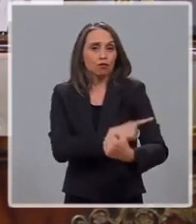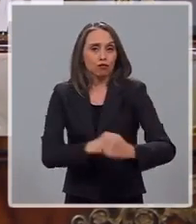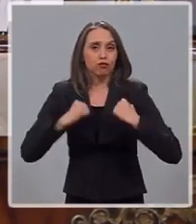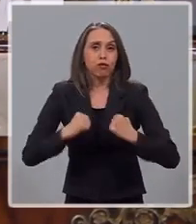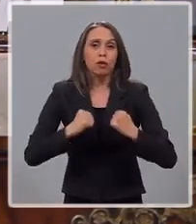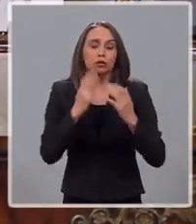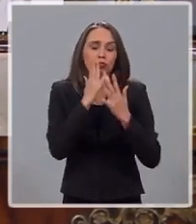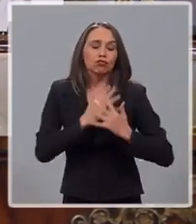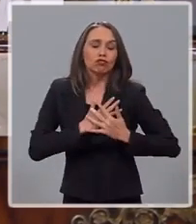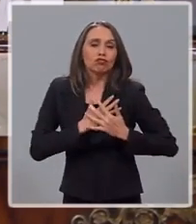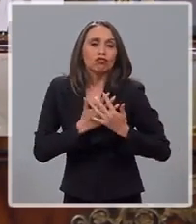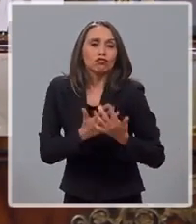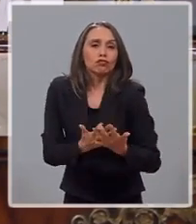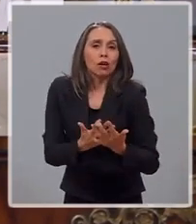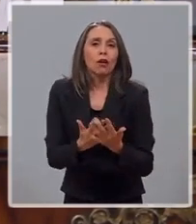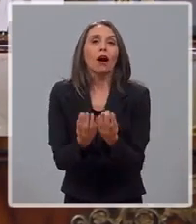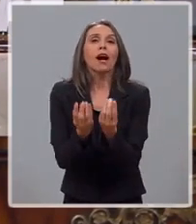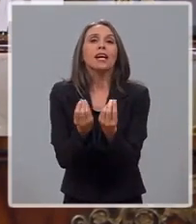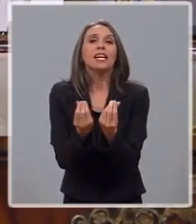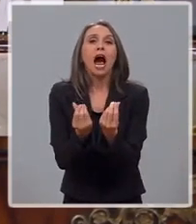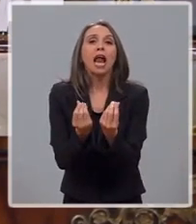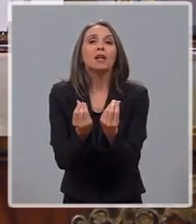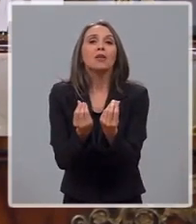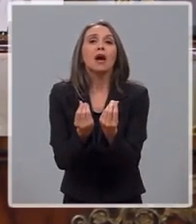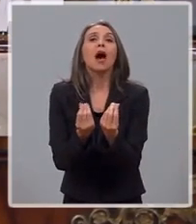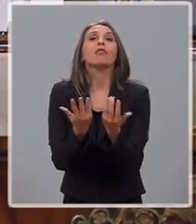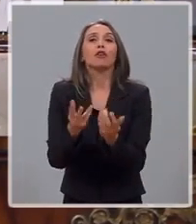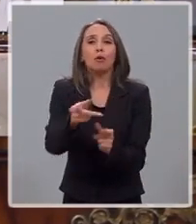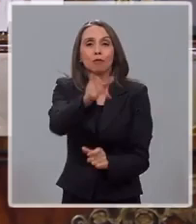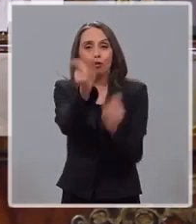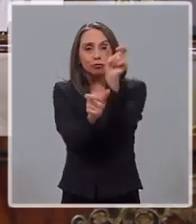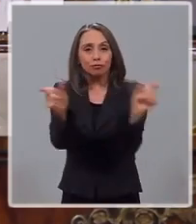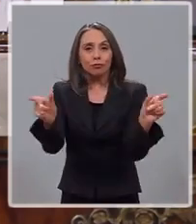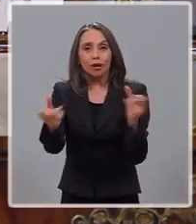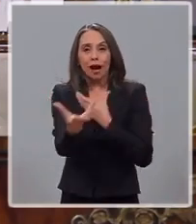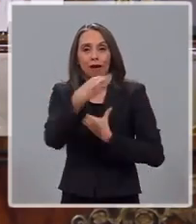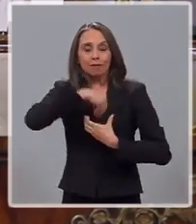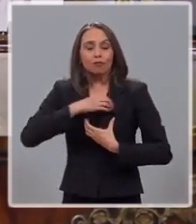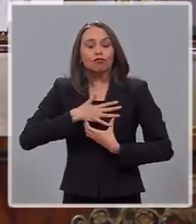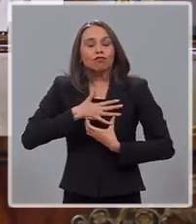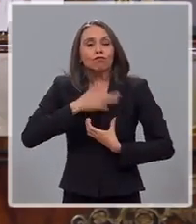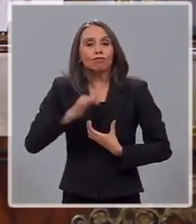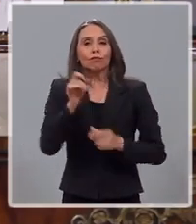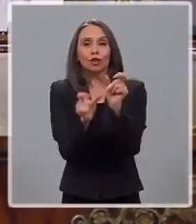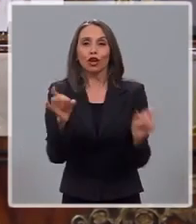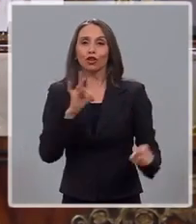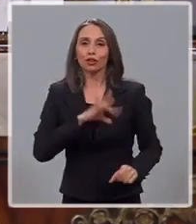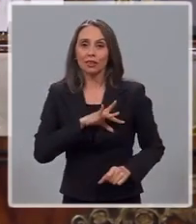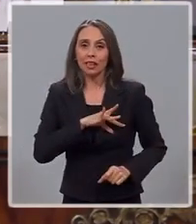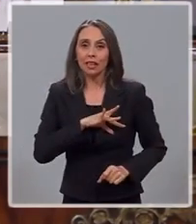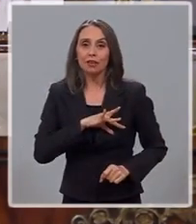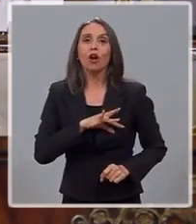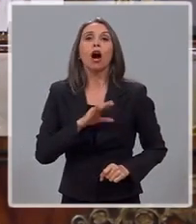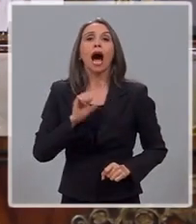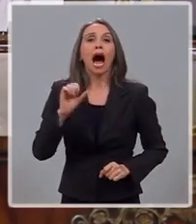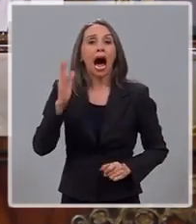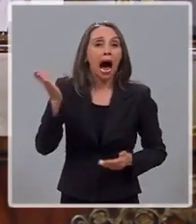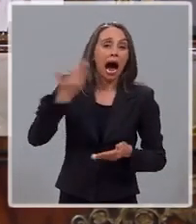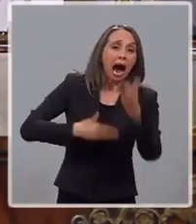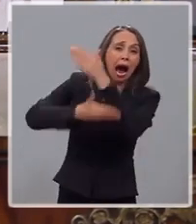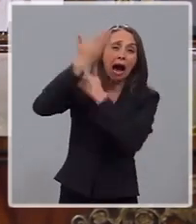la nobleza y la calidad de la madera de la cual estamos hechos los chilenos así conquistamos nuestra